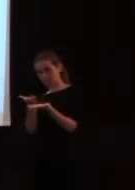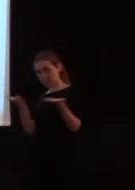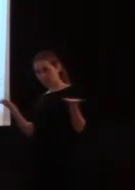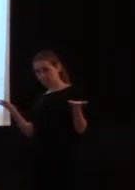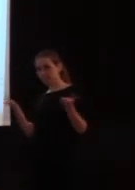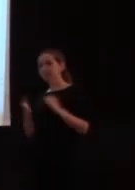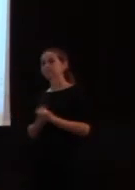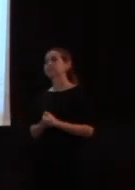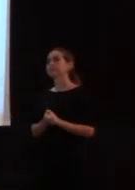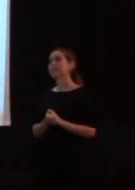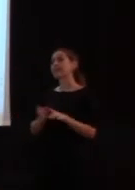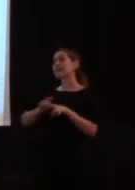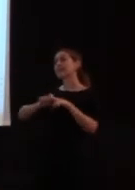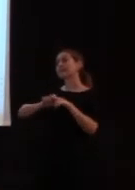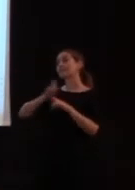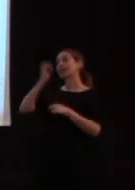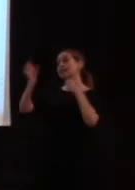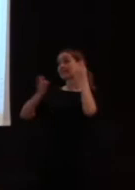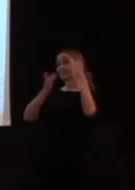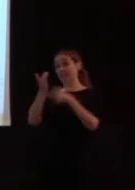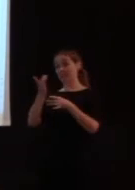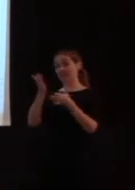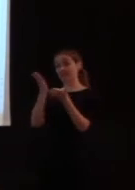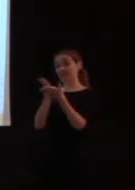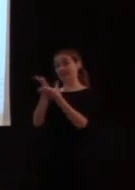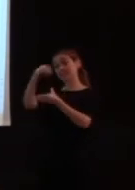el tipo de actividades que nosotros podemos hacer en clase